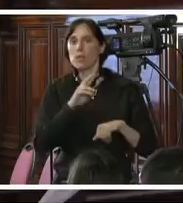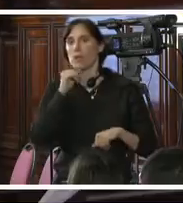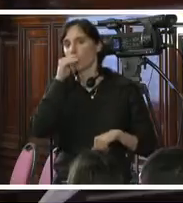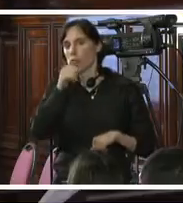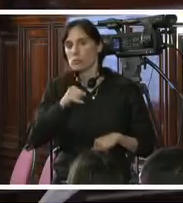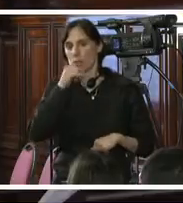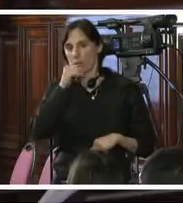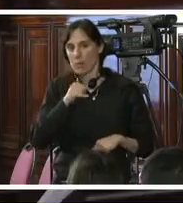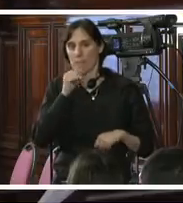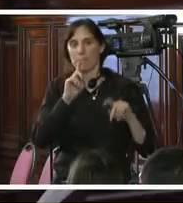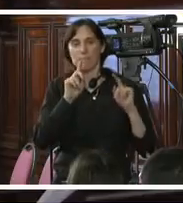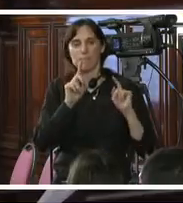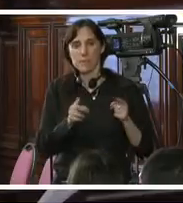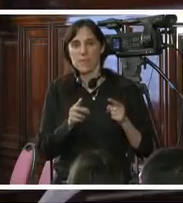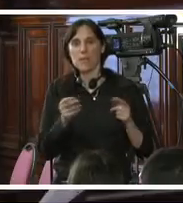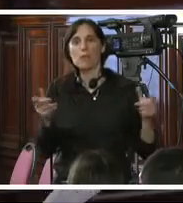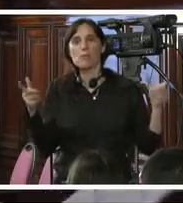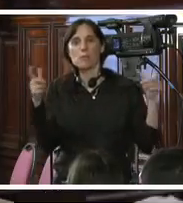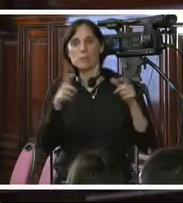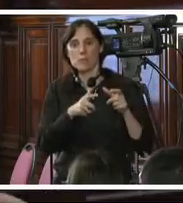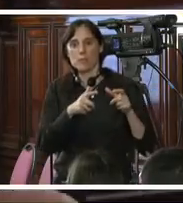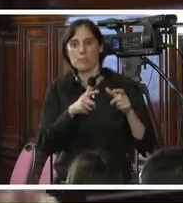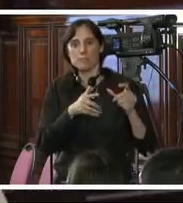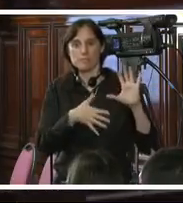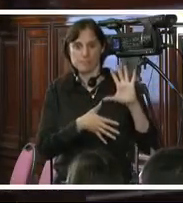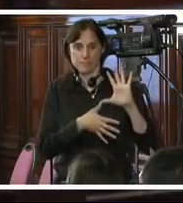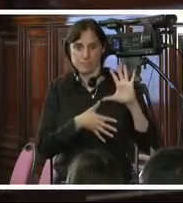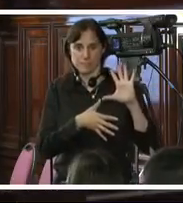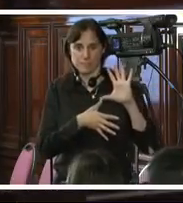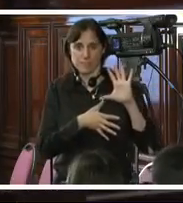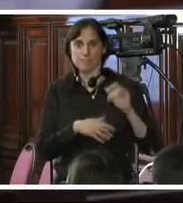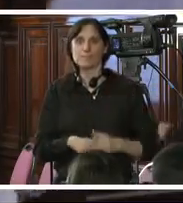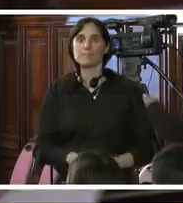y solicitudes para la Comisión Interamericana.